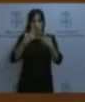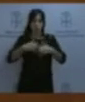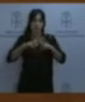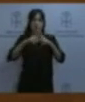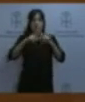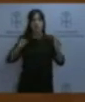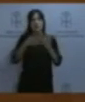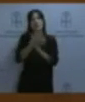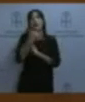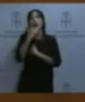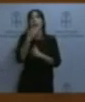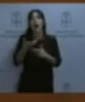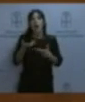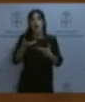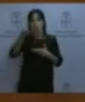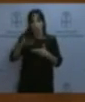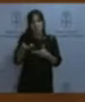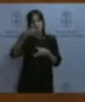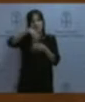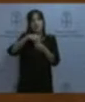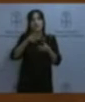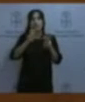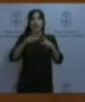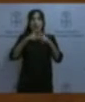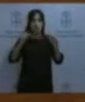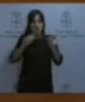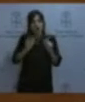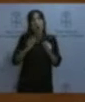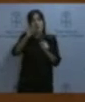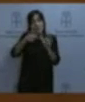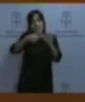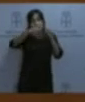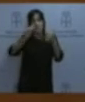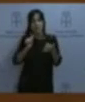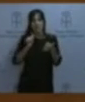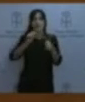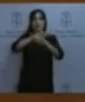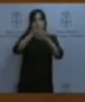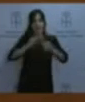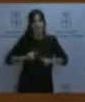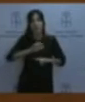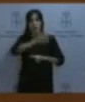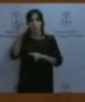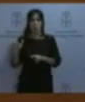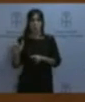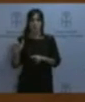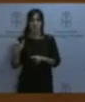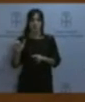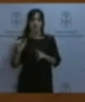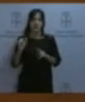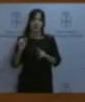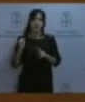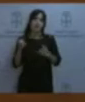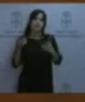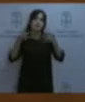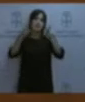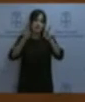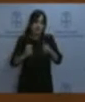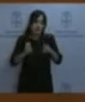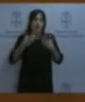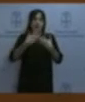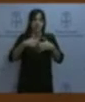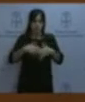más industriales de España, como usted ha dicho, sino un referente internacional a nivel europeo en lo que en materia industrial se refiere. La pena